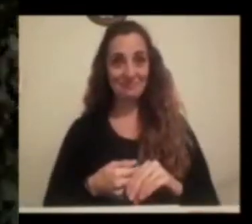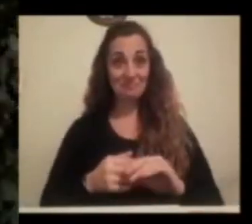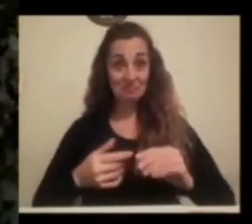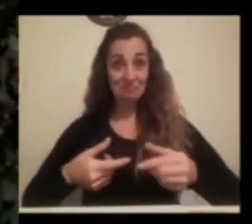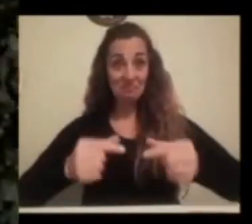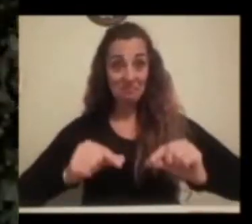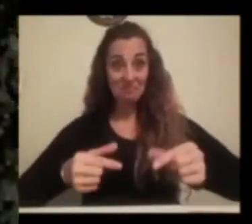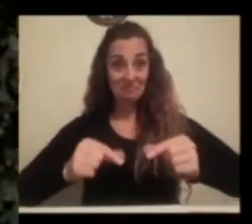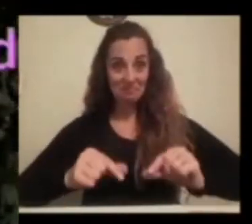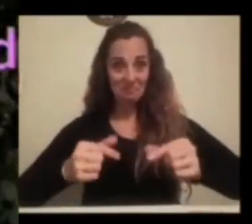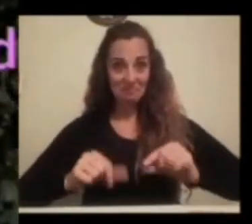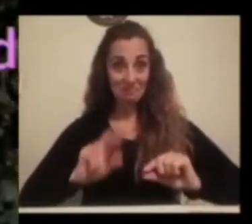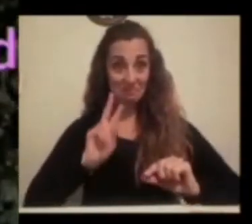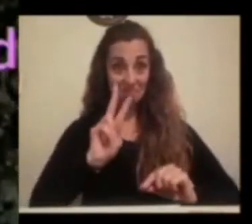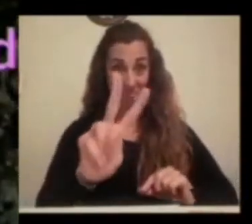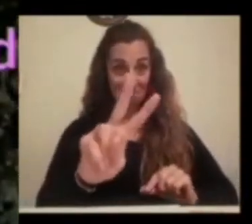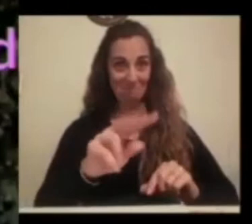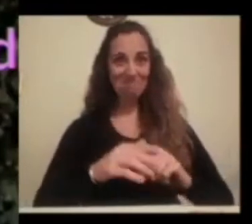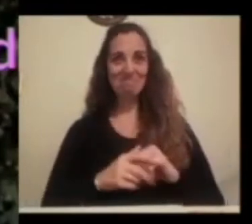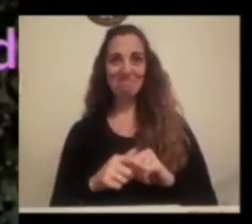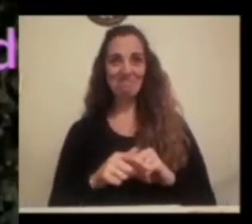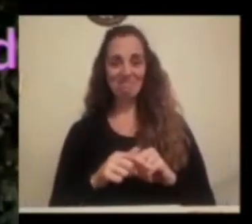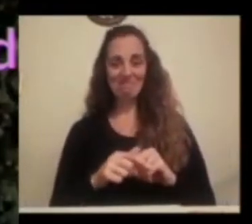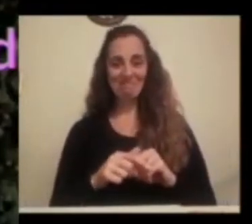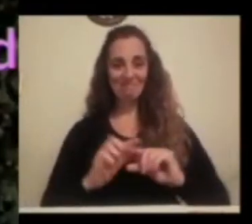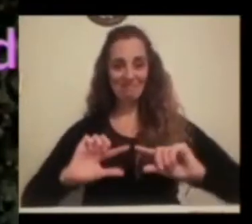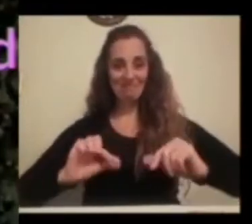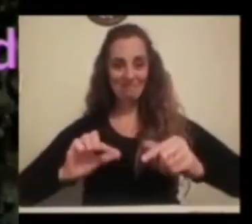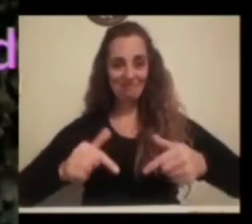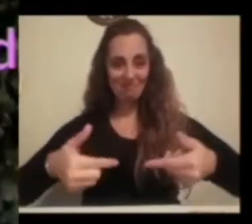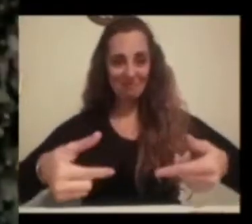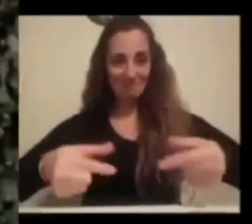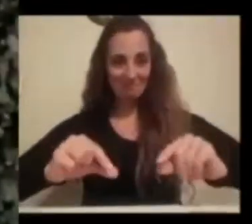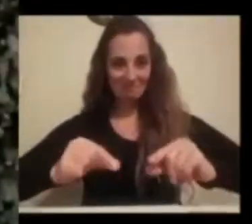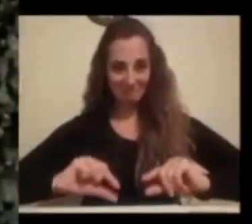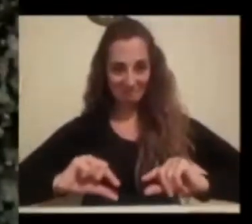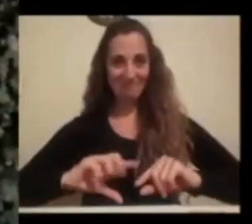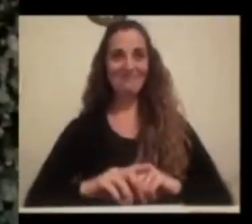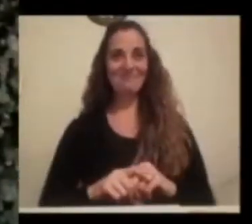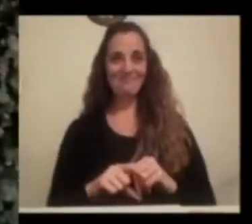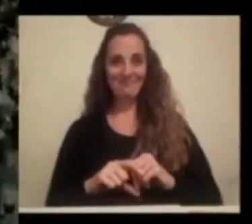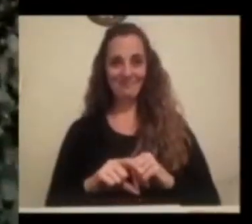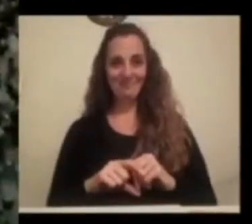puntas. Y voy a ir doblándolo así.